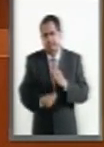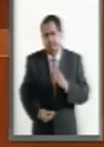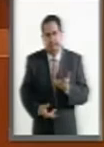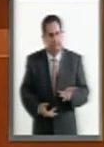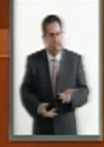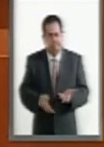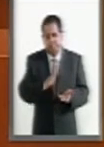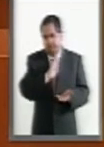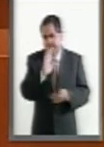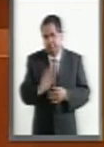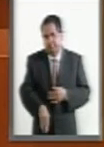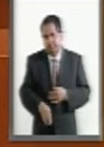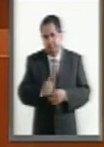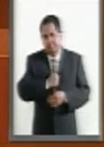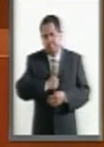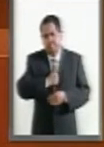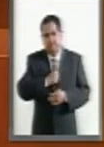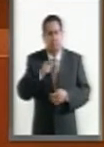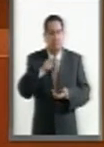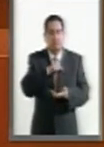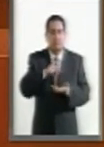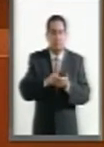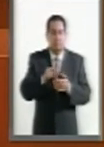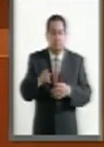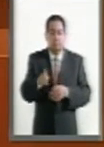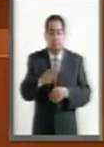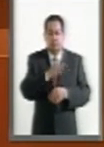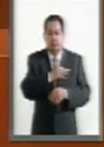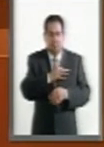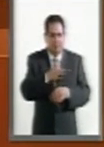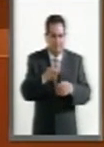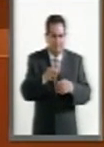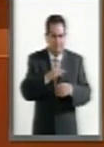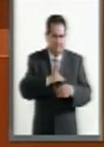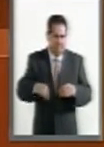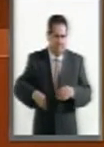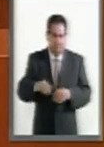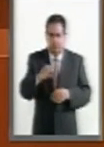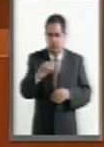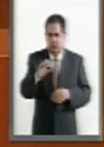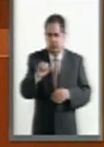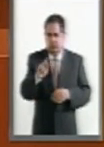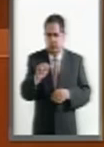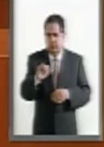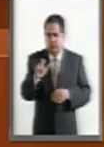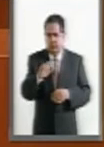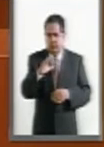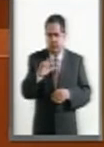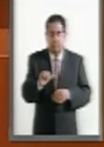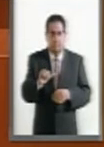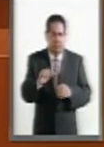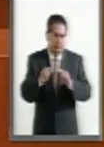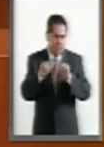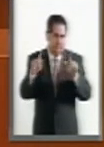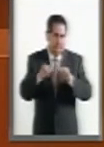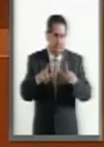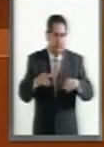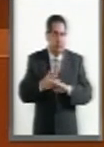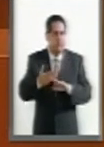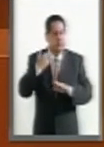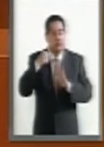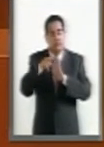desafortunadamente perdió la vida en el municipio de Coapiaxtla, Tlaxcala. Este caso fue dado a conocer a partir de un